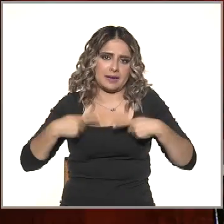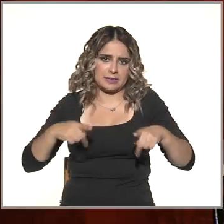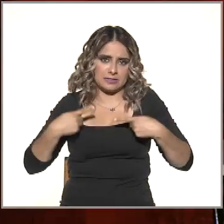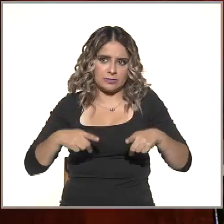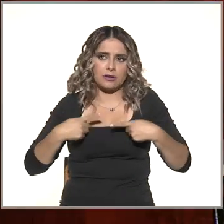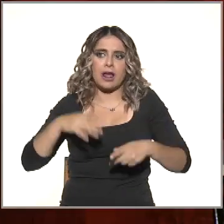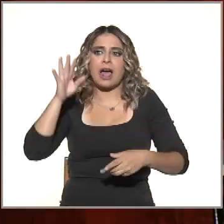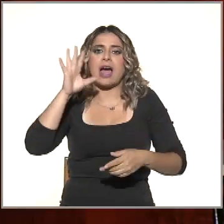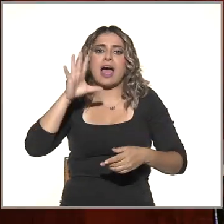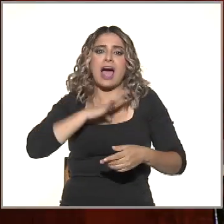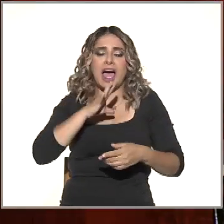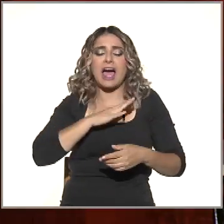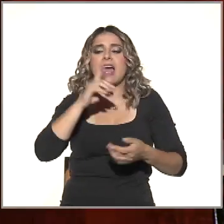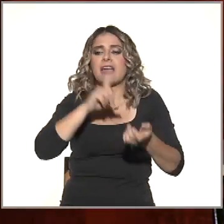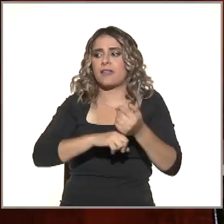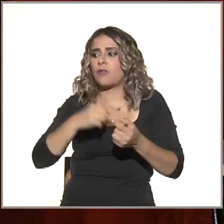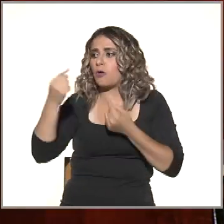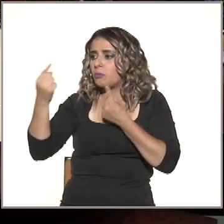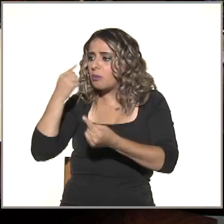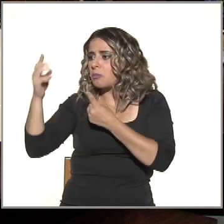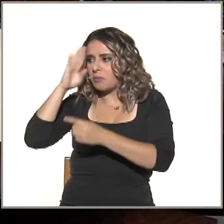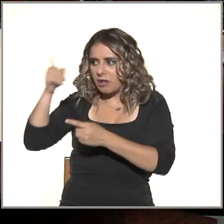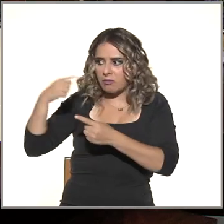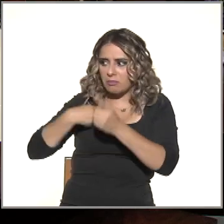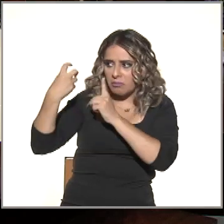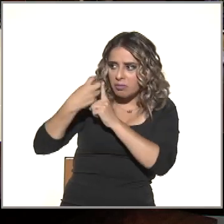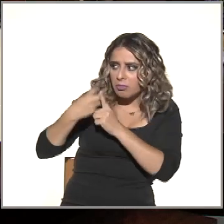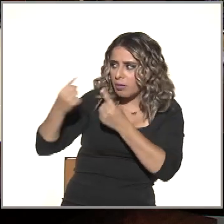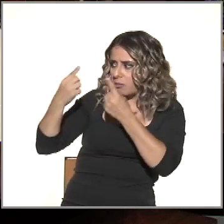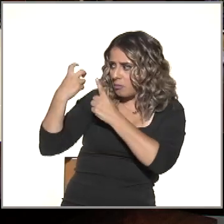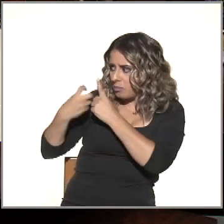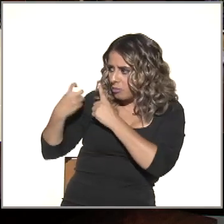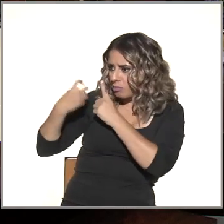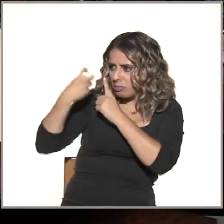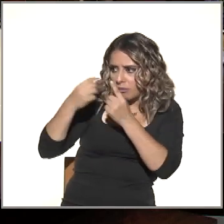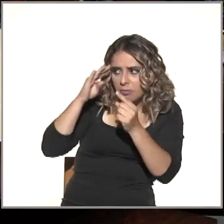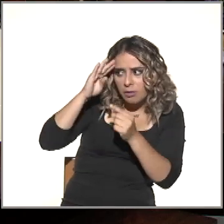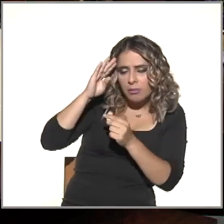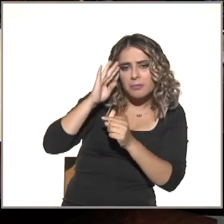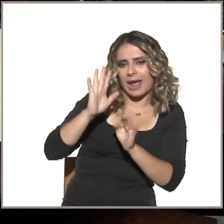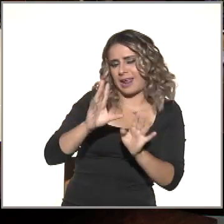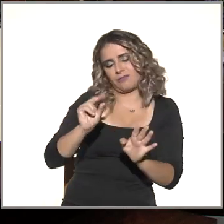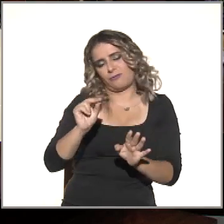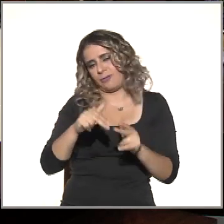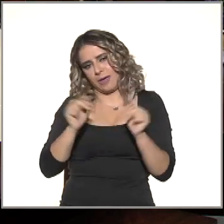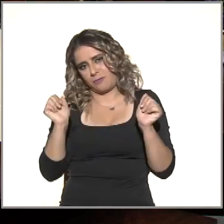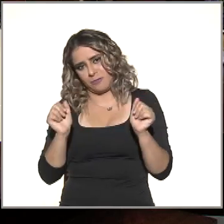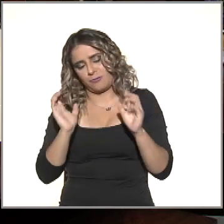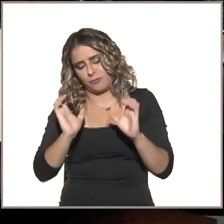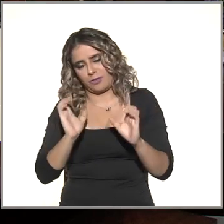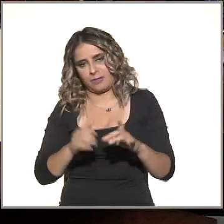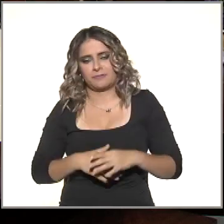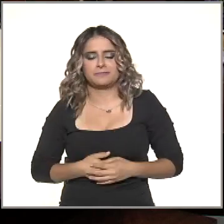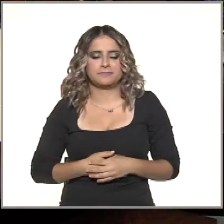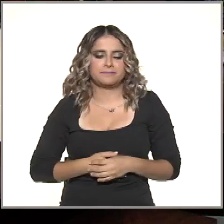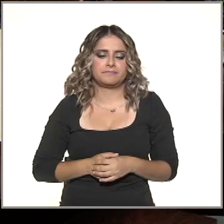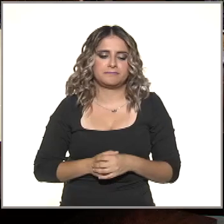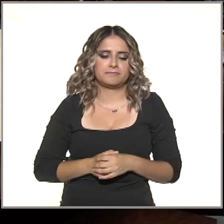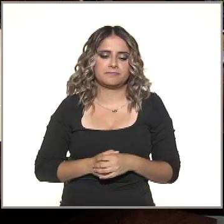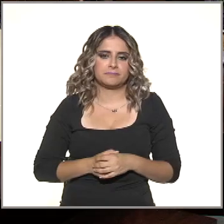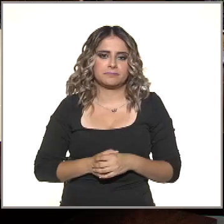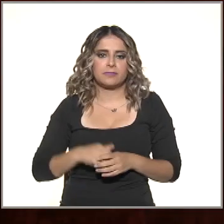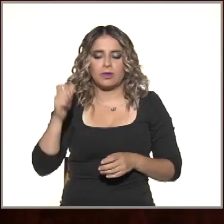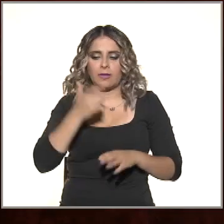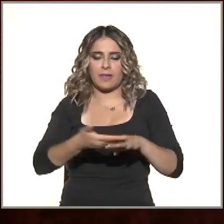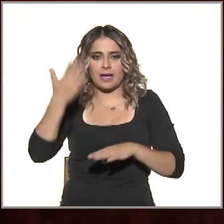toma personal. Es diferente. ¿No? O sea, que es como el otro extremo. Sí, pero yo también creo que hay que tener mucho cuidado con eso. Cuando